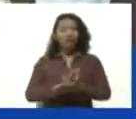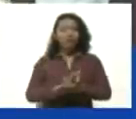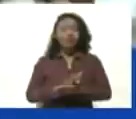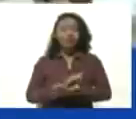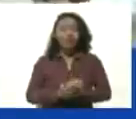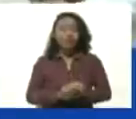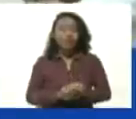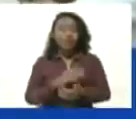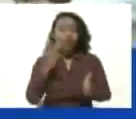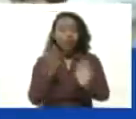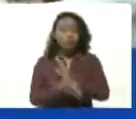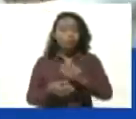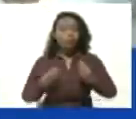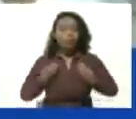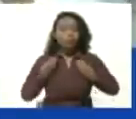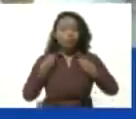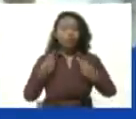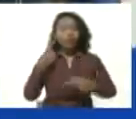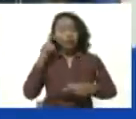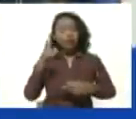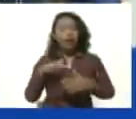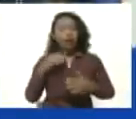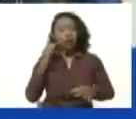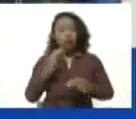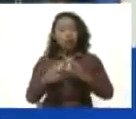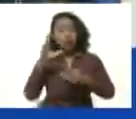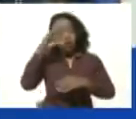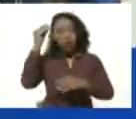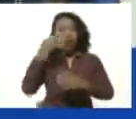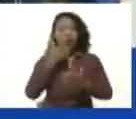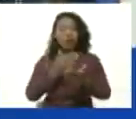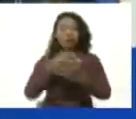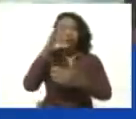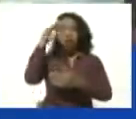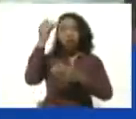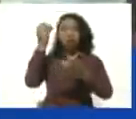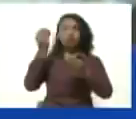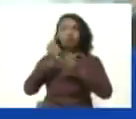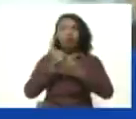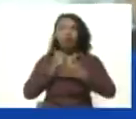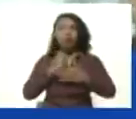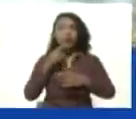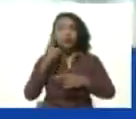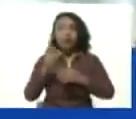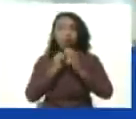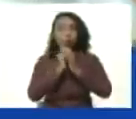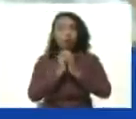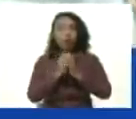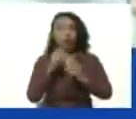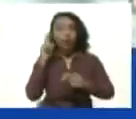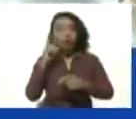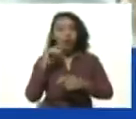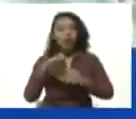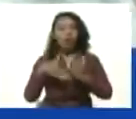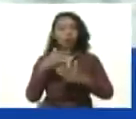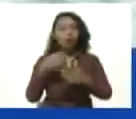y sobrevivió afortunadamente y gracias a Dios. Se encomendó a Dios y así después quedó muy